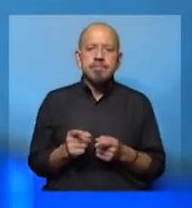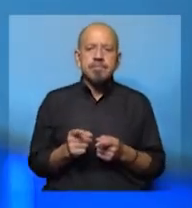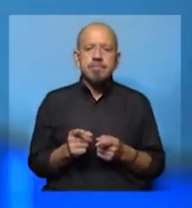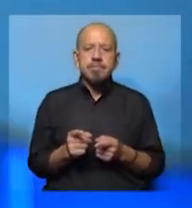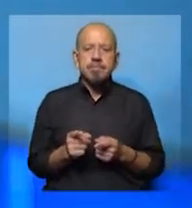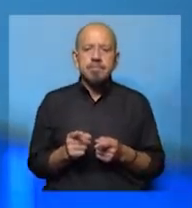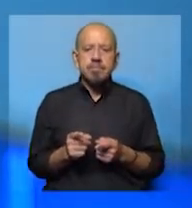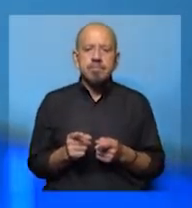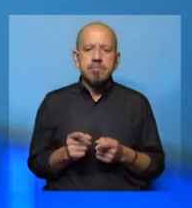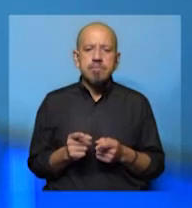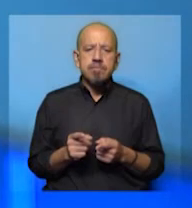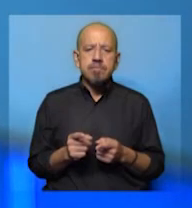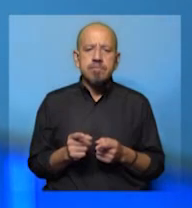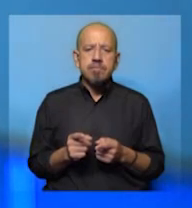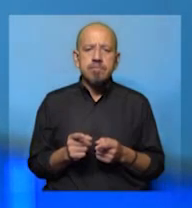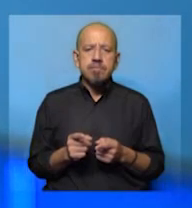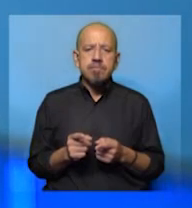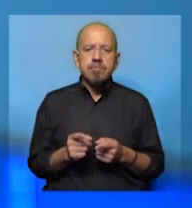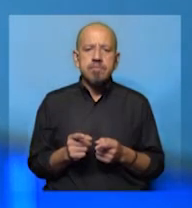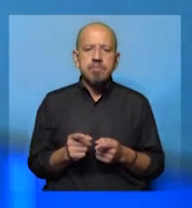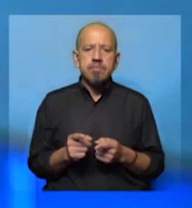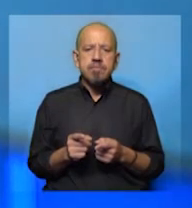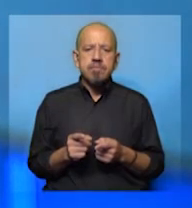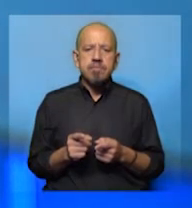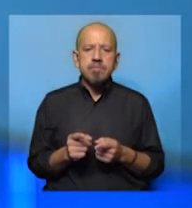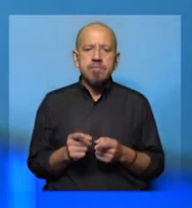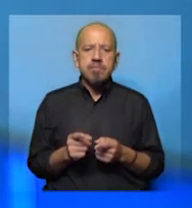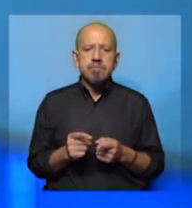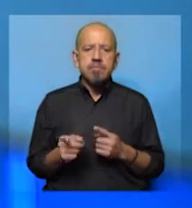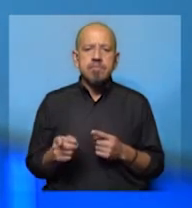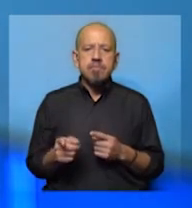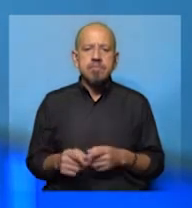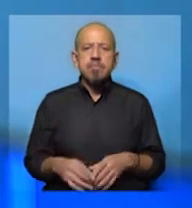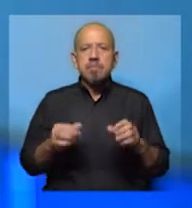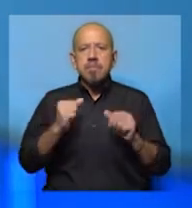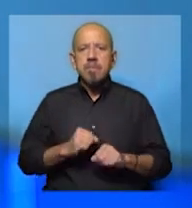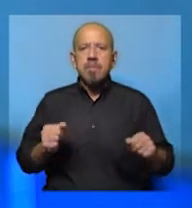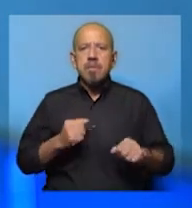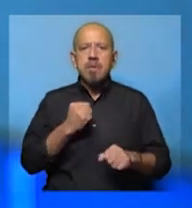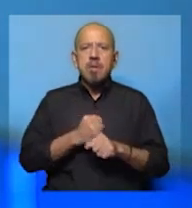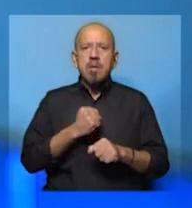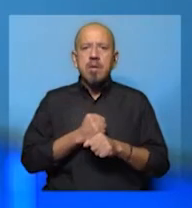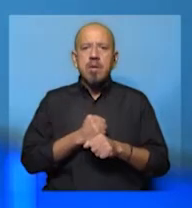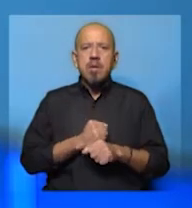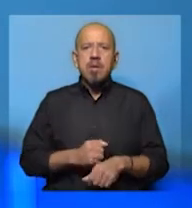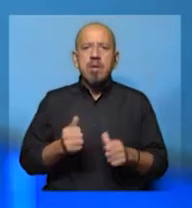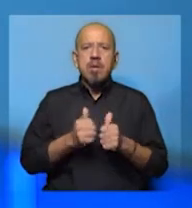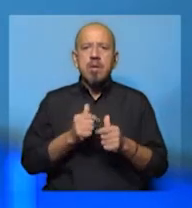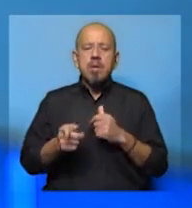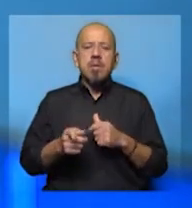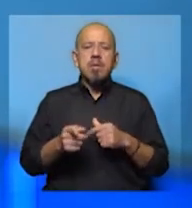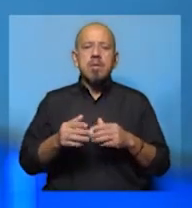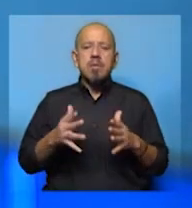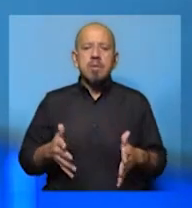este en la que estuve al frente eh eso nos posibilitó trabajar junto con ella en antel